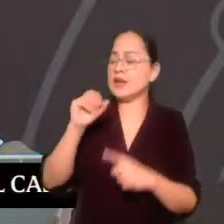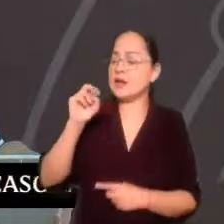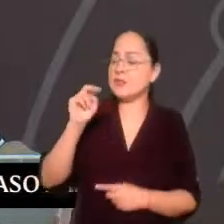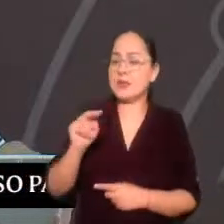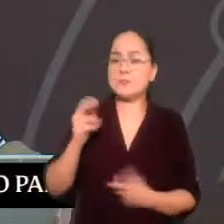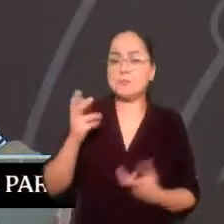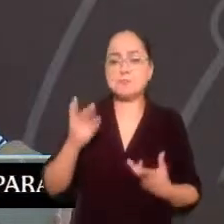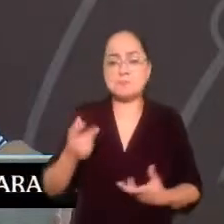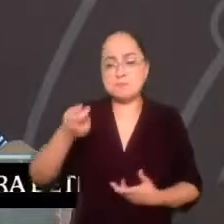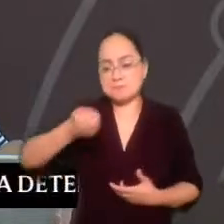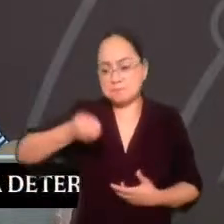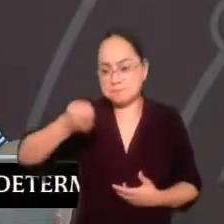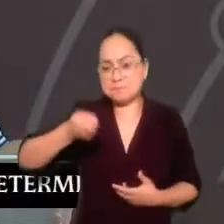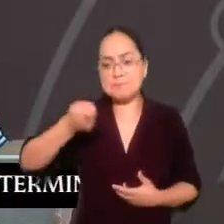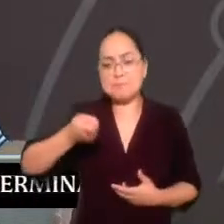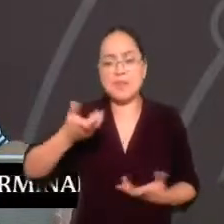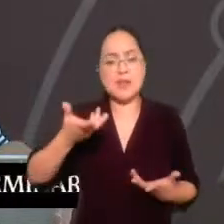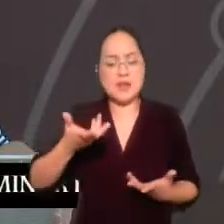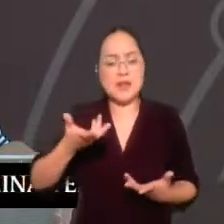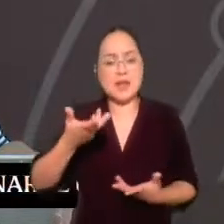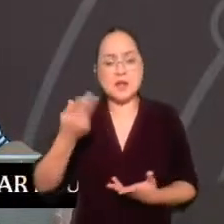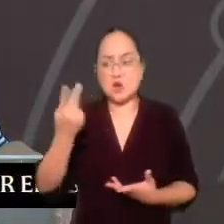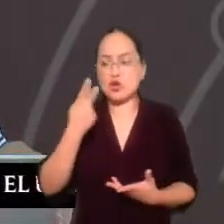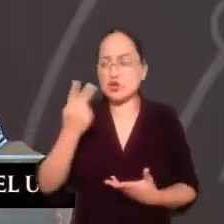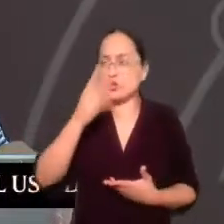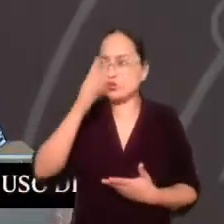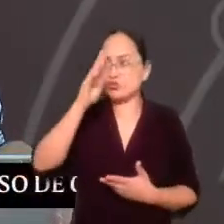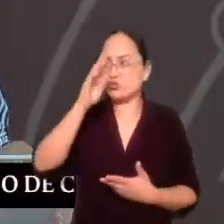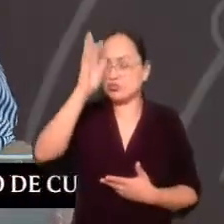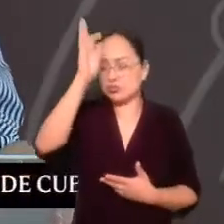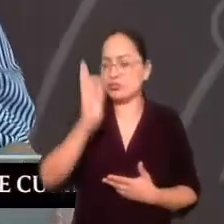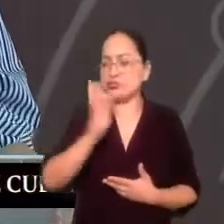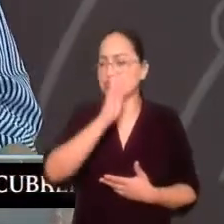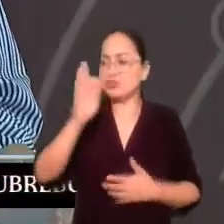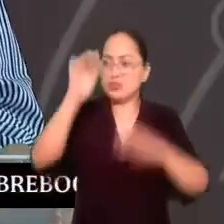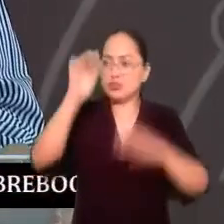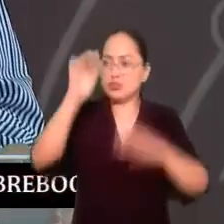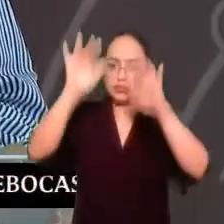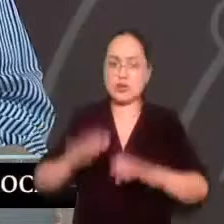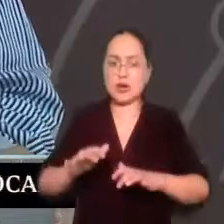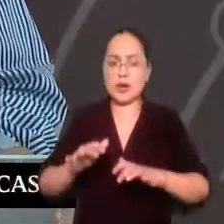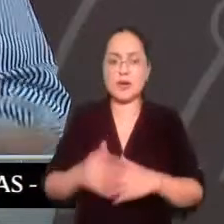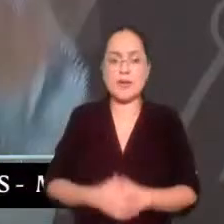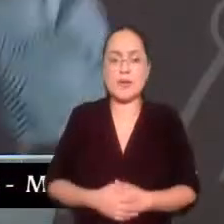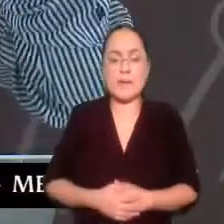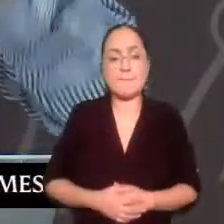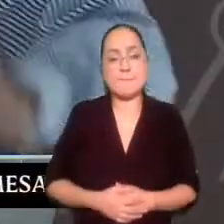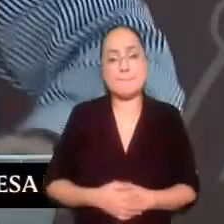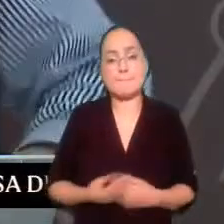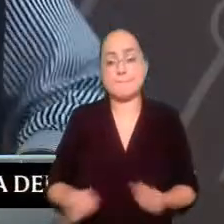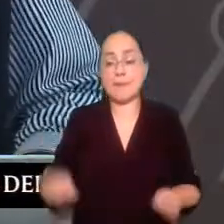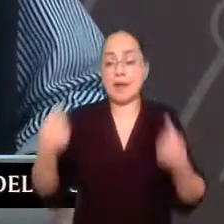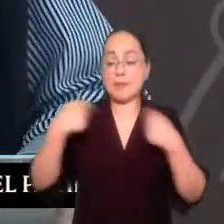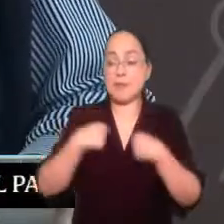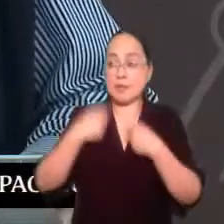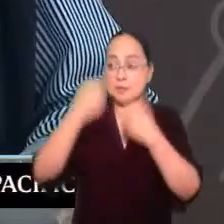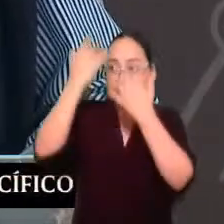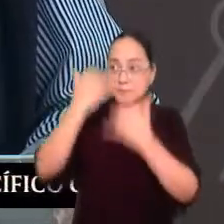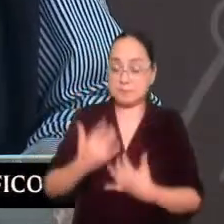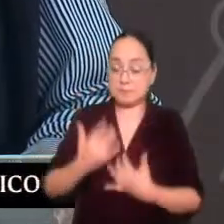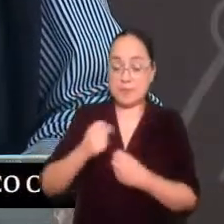echamos la bendición. A ver si la que yo le eché a él no le afecta, pero la de él yo espero que sí me